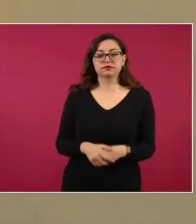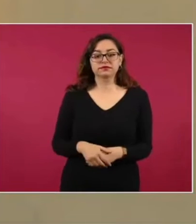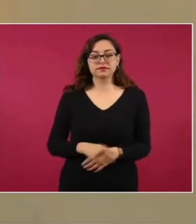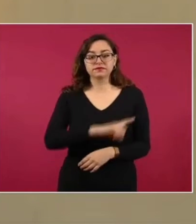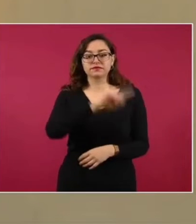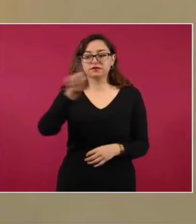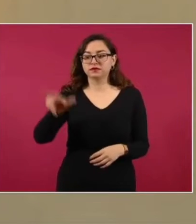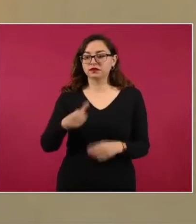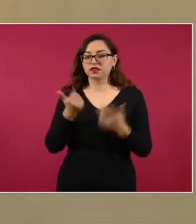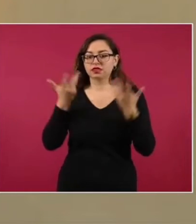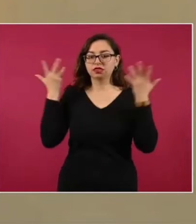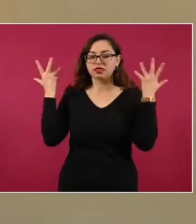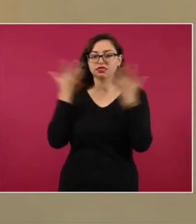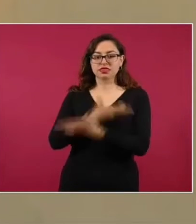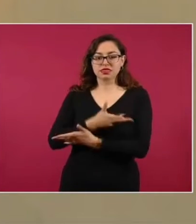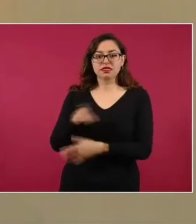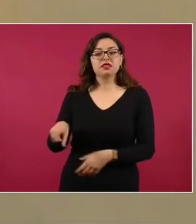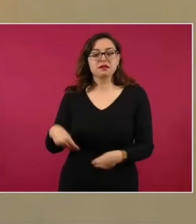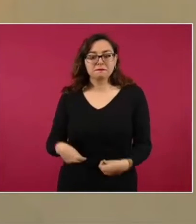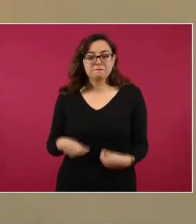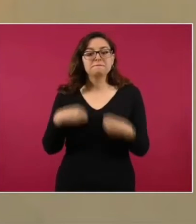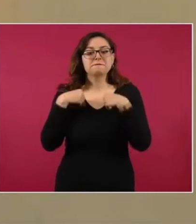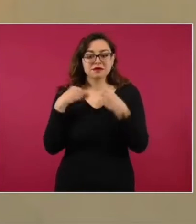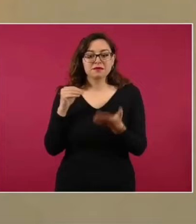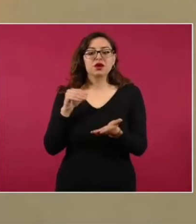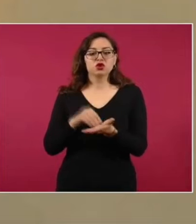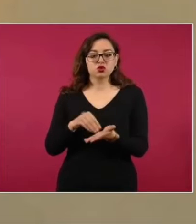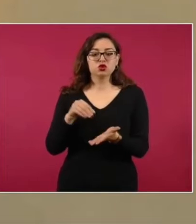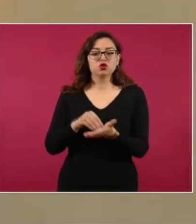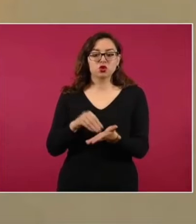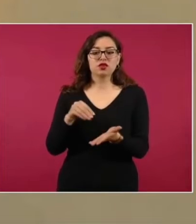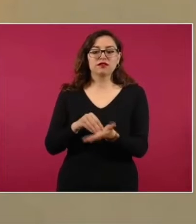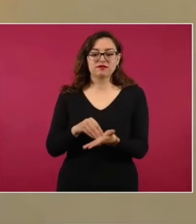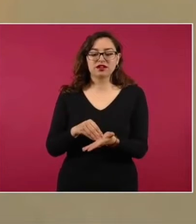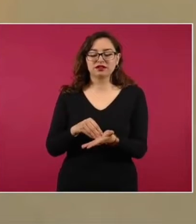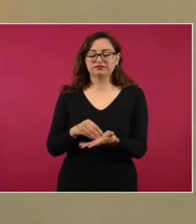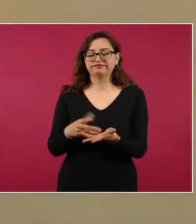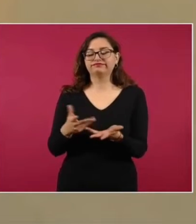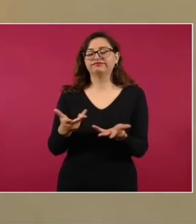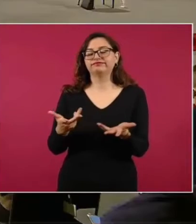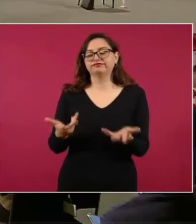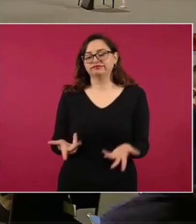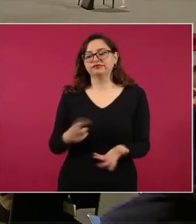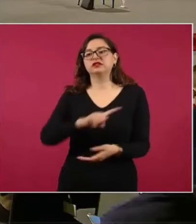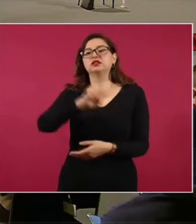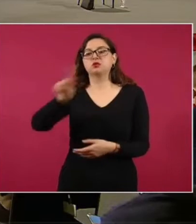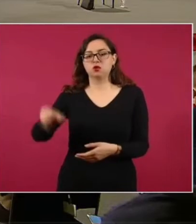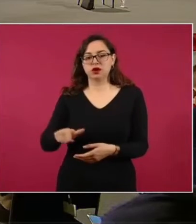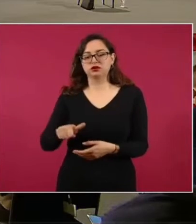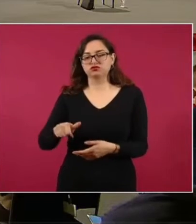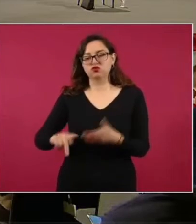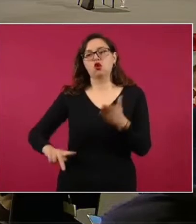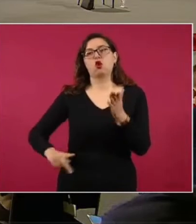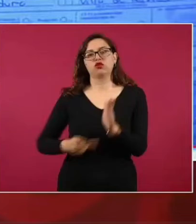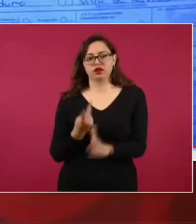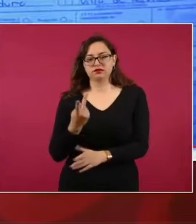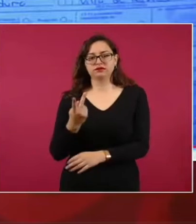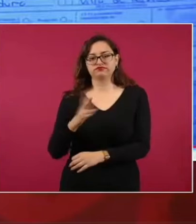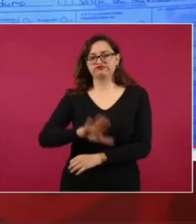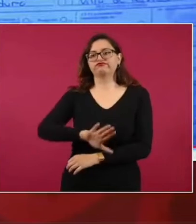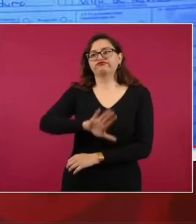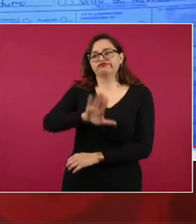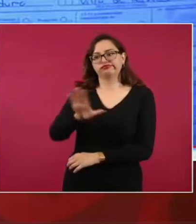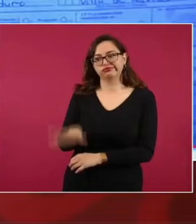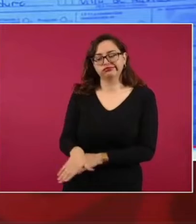edema cerebral, pero realmente cuando se expidió el primer certificado de defunción, la menor todavía estaba